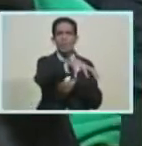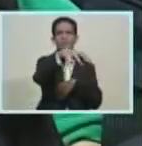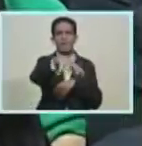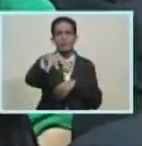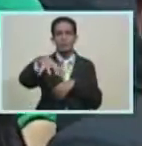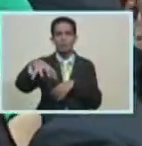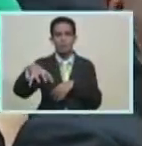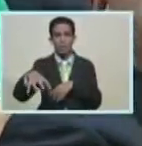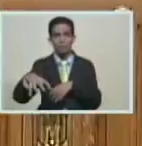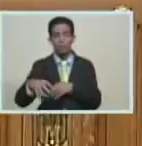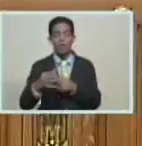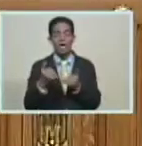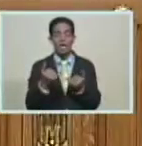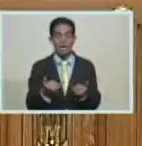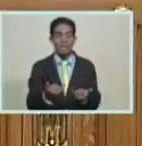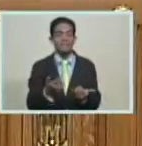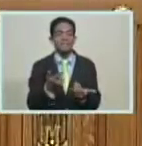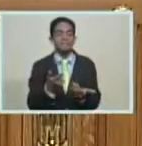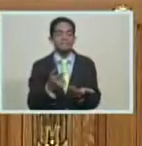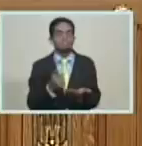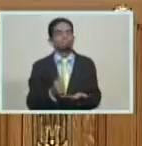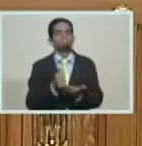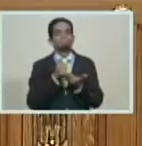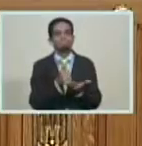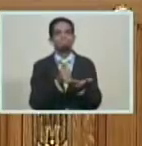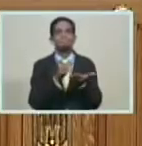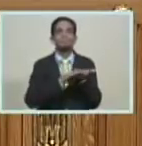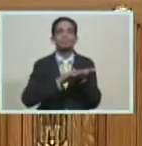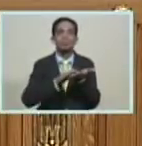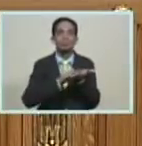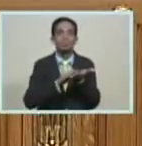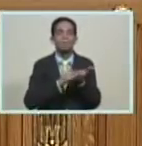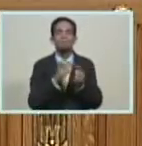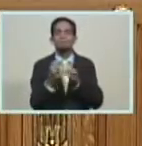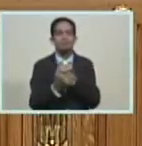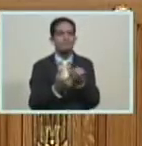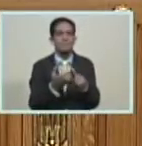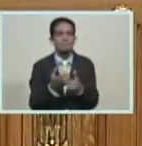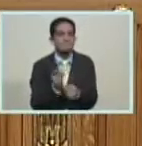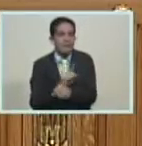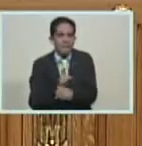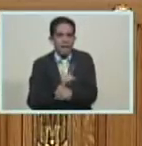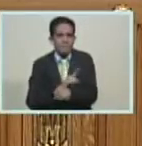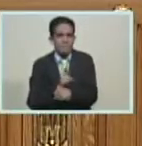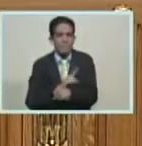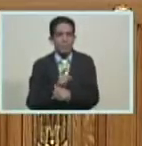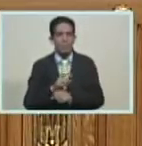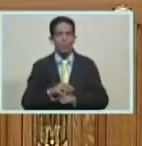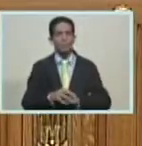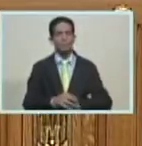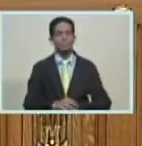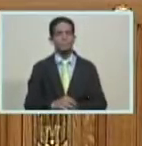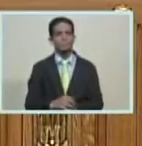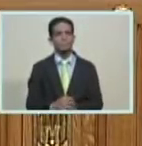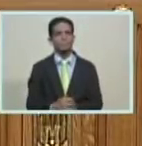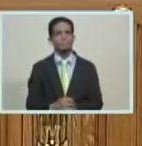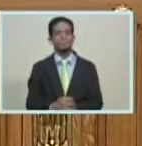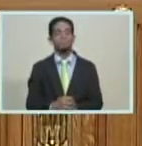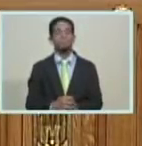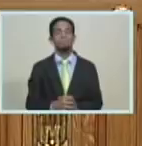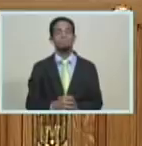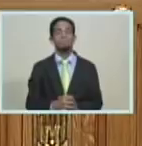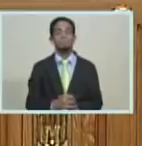para tomar medidas de acción inmediata y solución de problemas que se pueden rápidamente corregir para aumentar